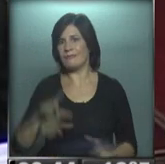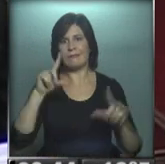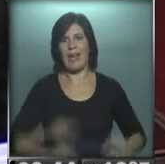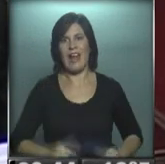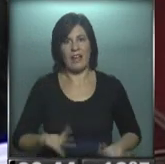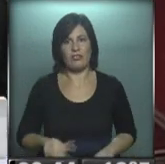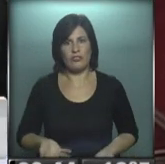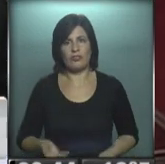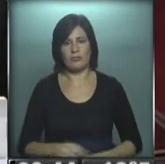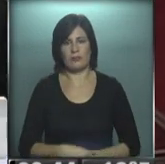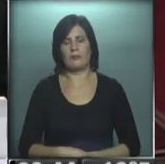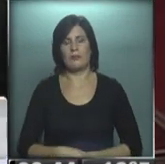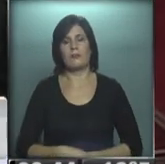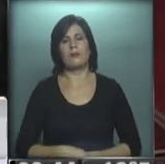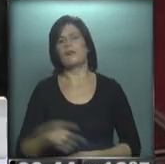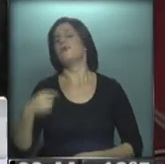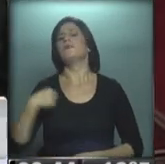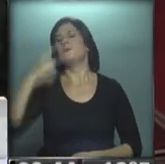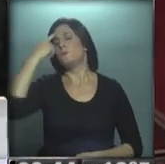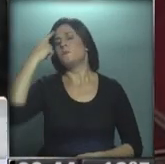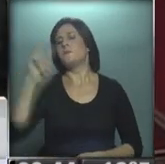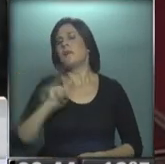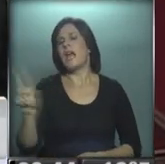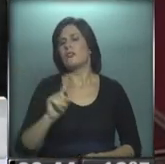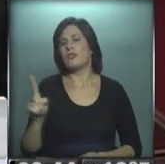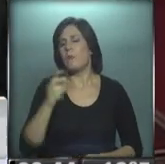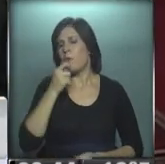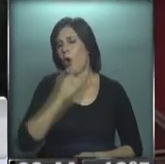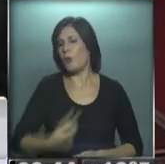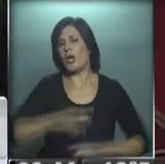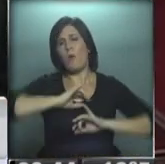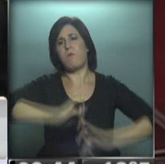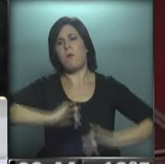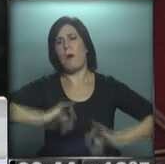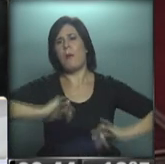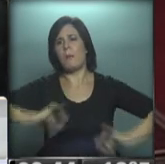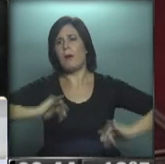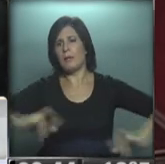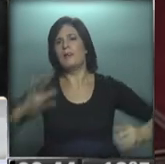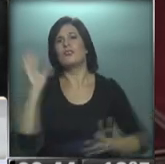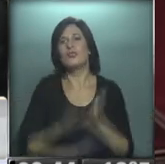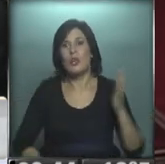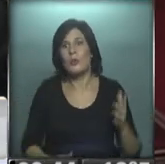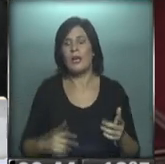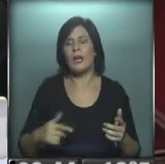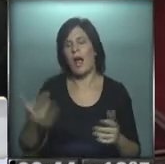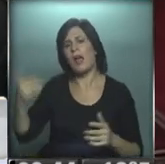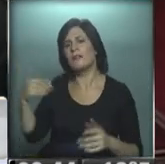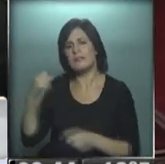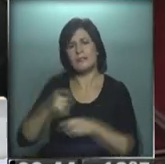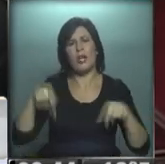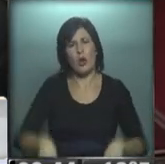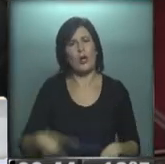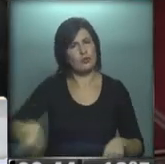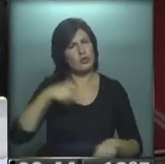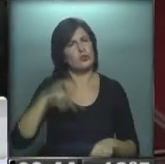No creo tampoco que, aunque la propaganda del gobierno lo haya construido así en estos días, sobre todo lo he